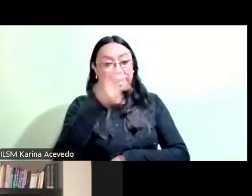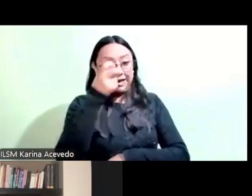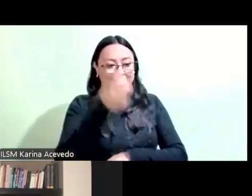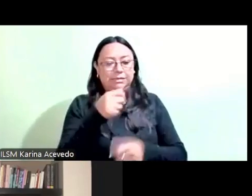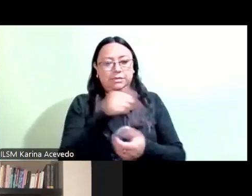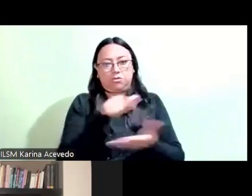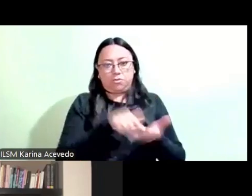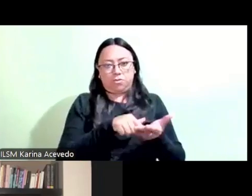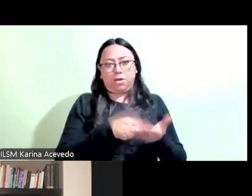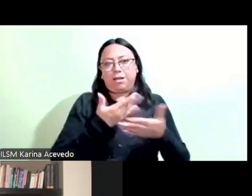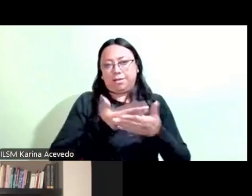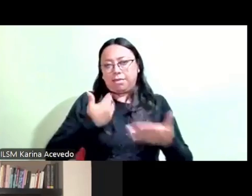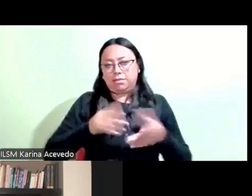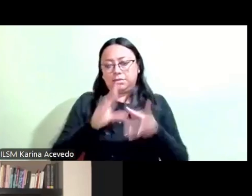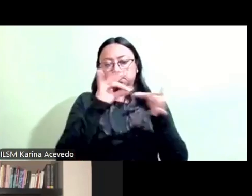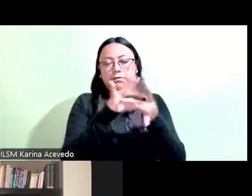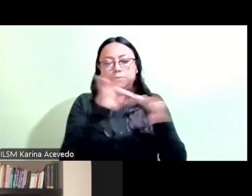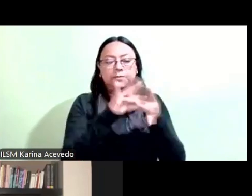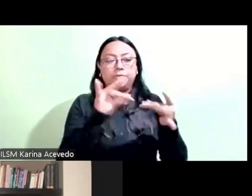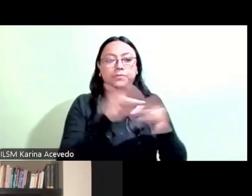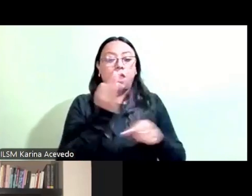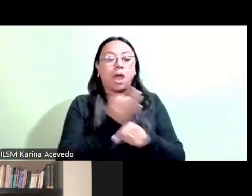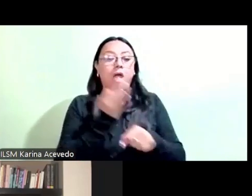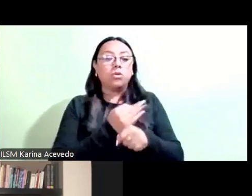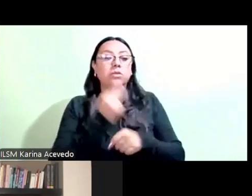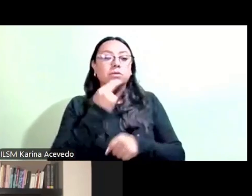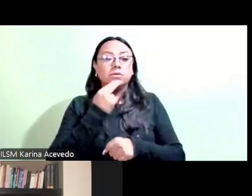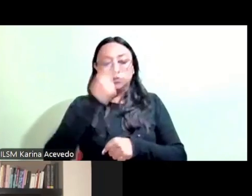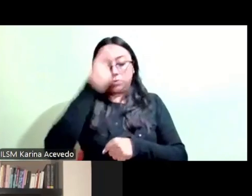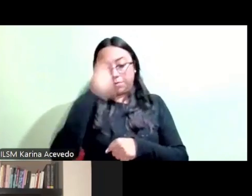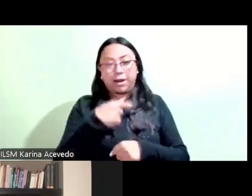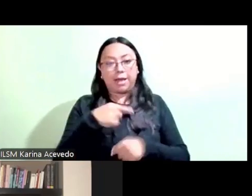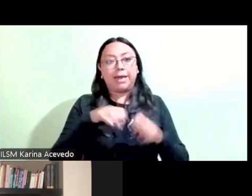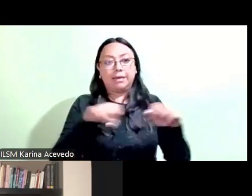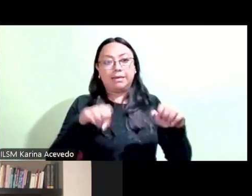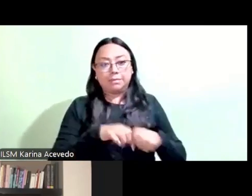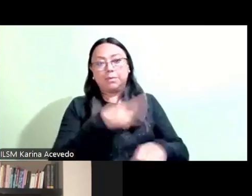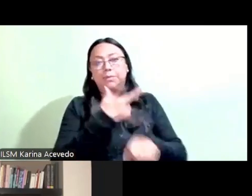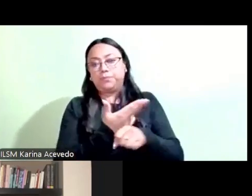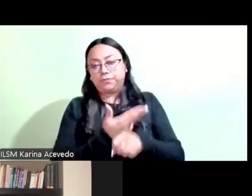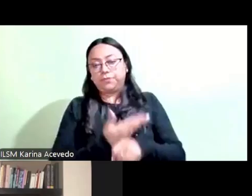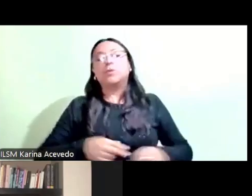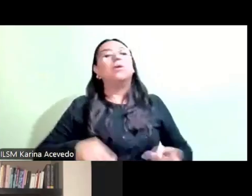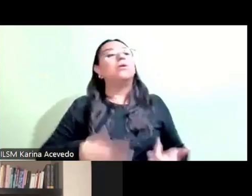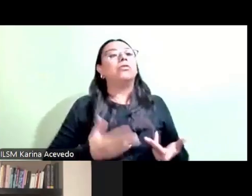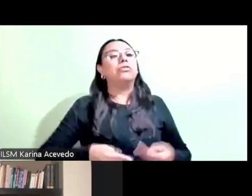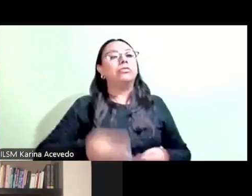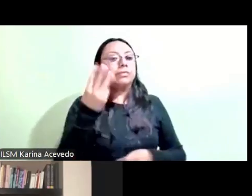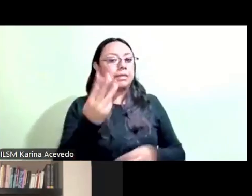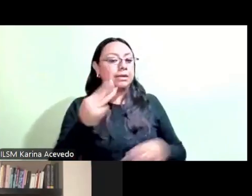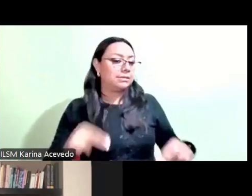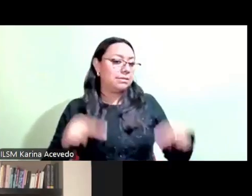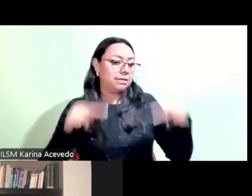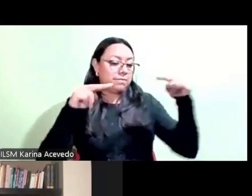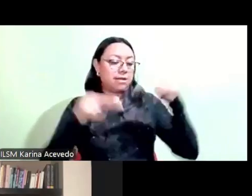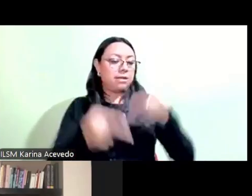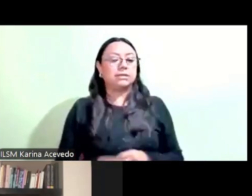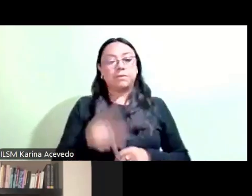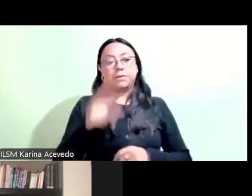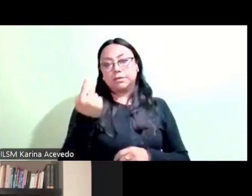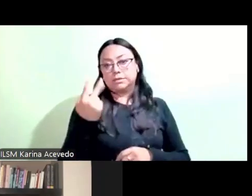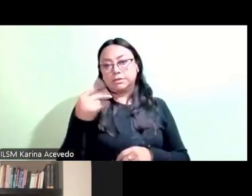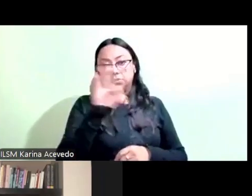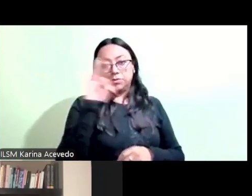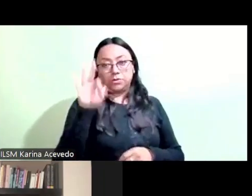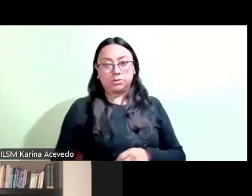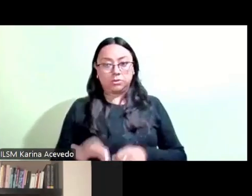que tiene un uso de suelo actual de equipamiento con 9 metros de altura, 3 niveles, 25% de área libre, le fuera otorgado un uso de suelo